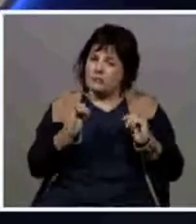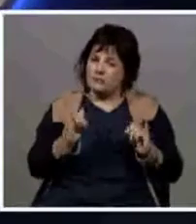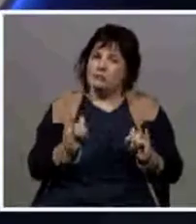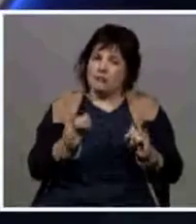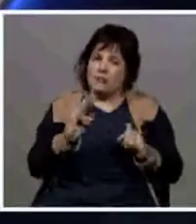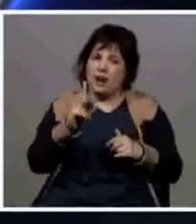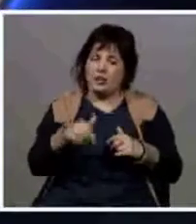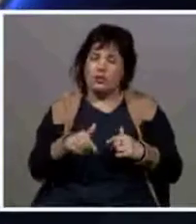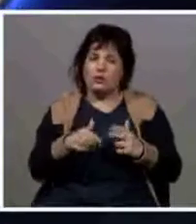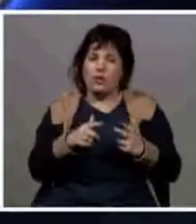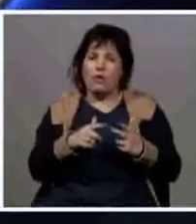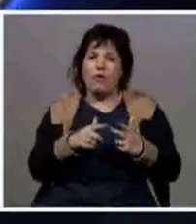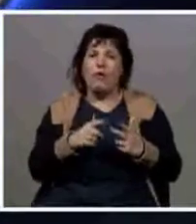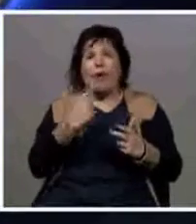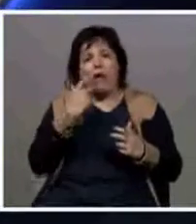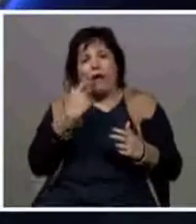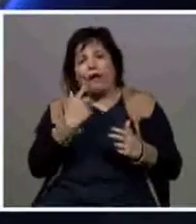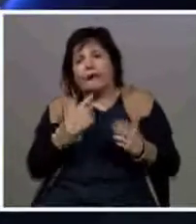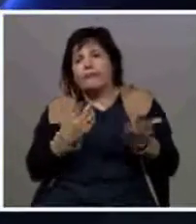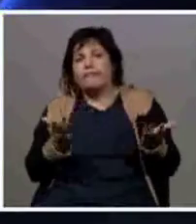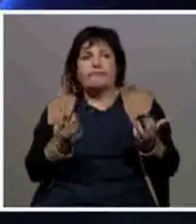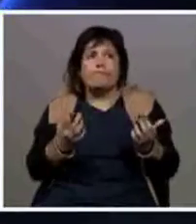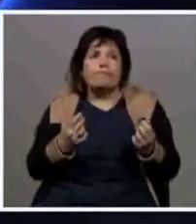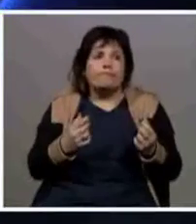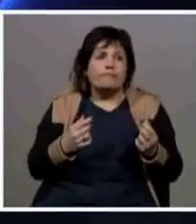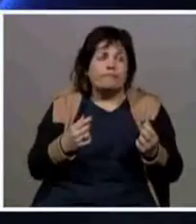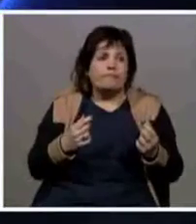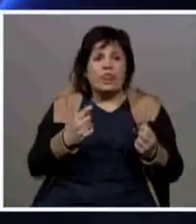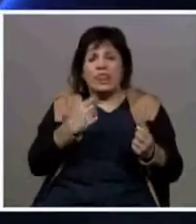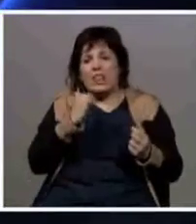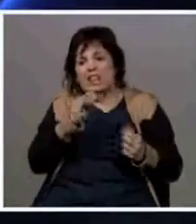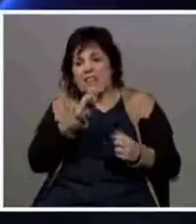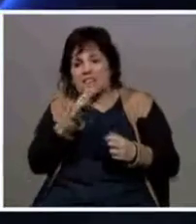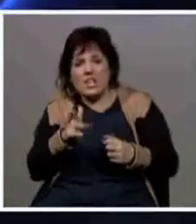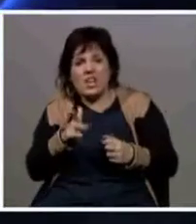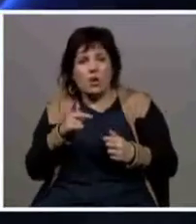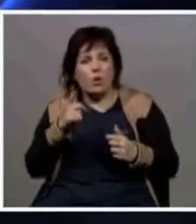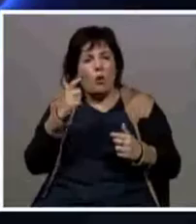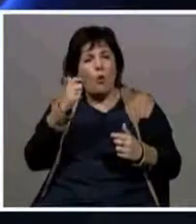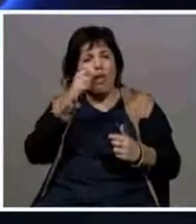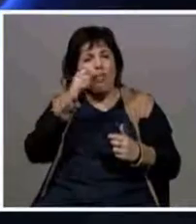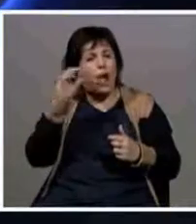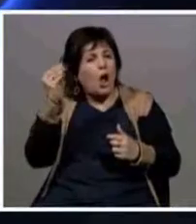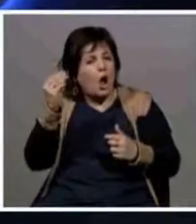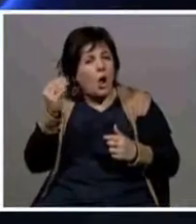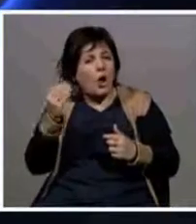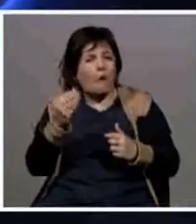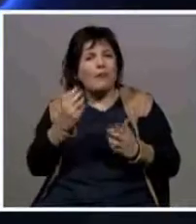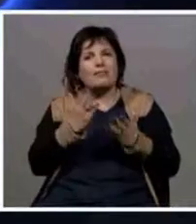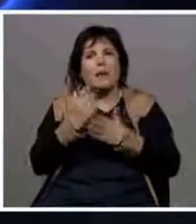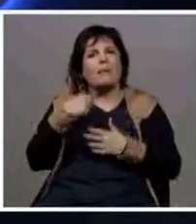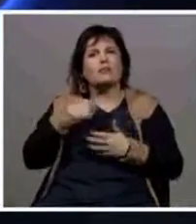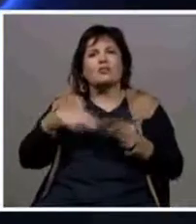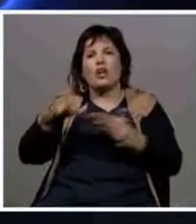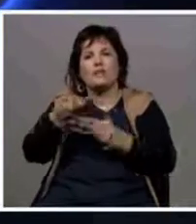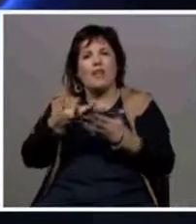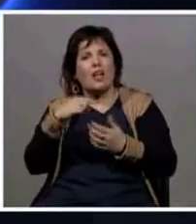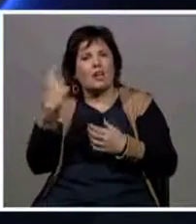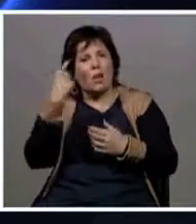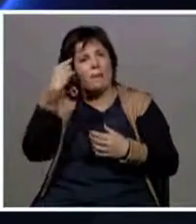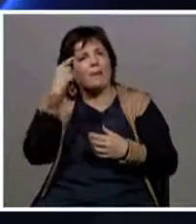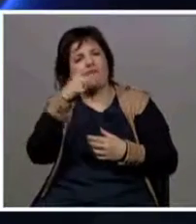en general la expectativa de tener hijos a edades tempranas es una expectativa y un ideal de alguna